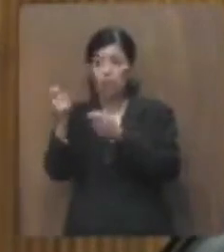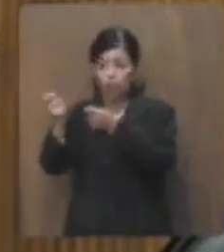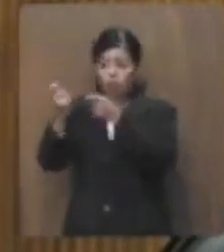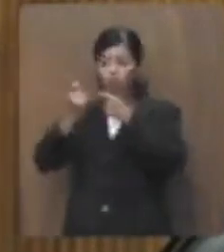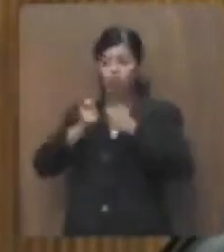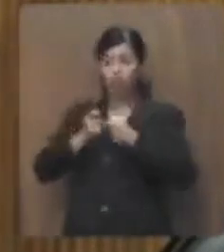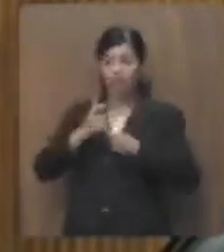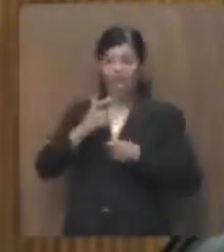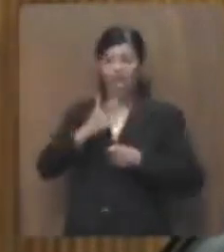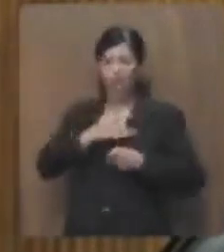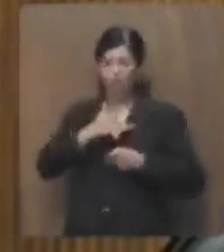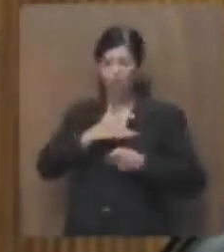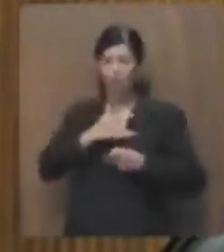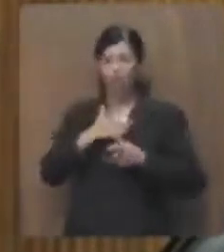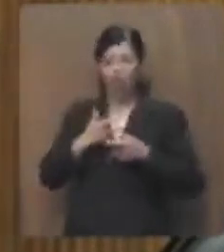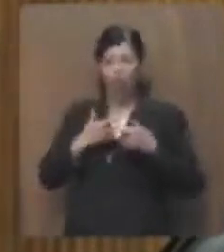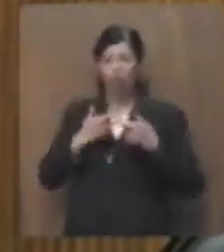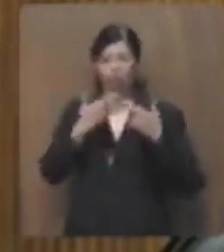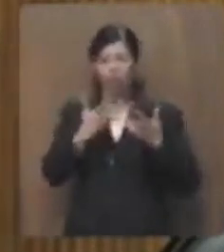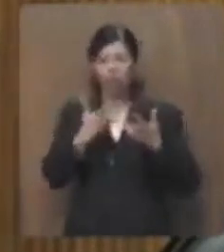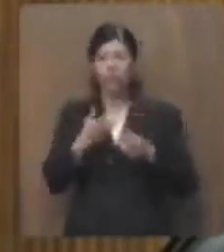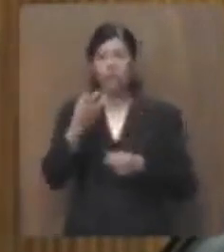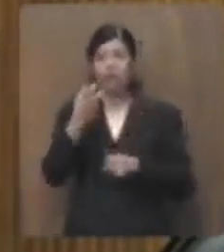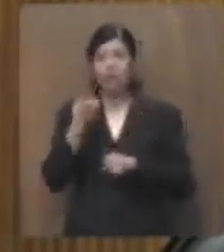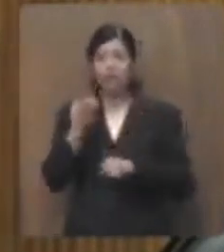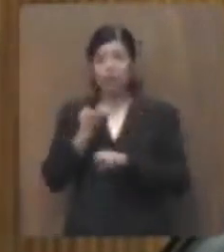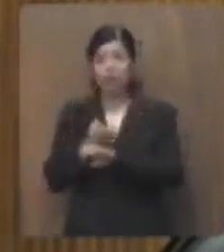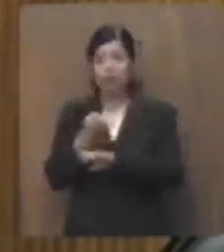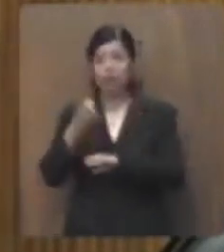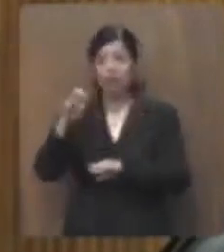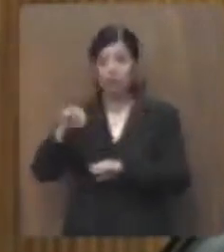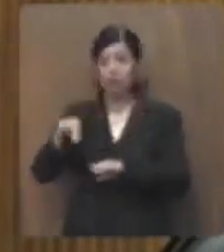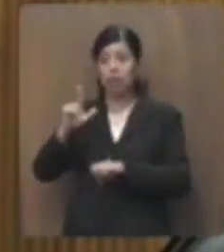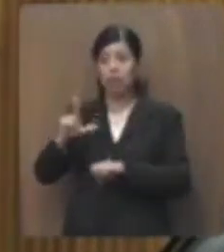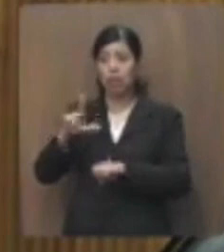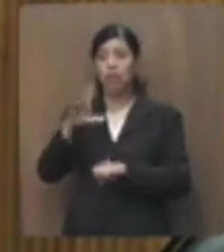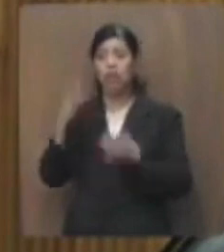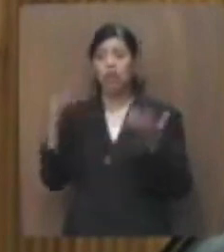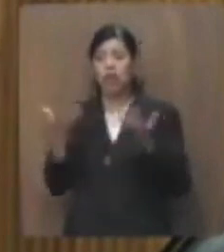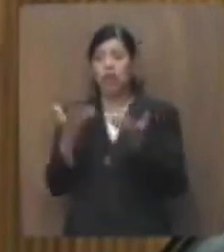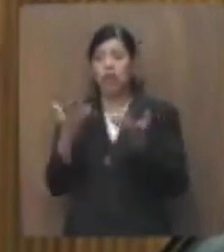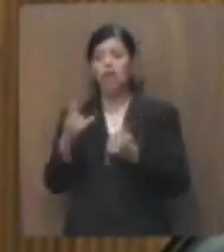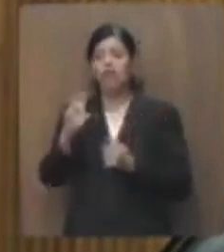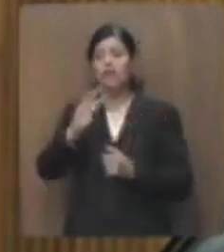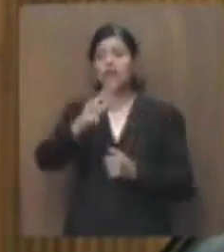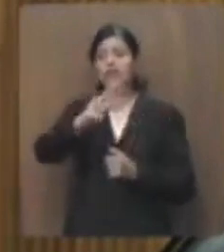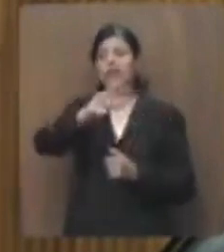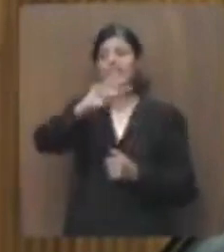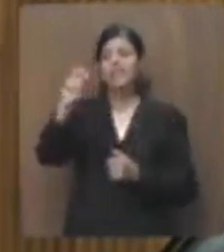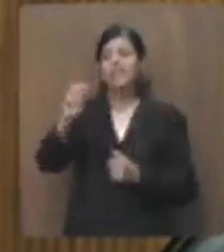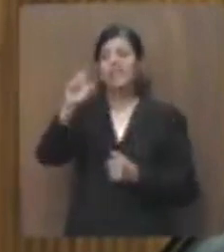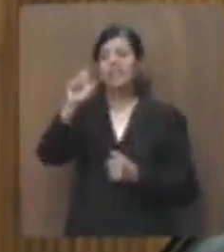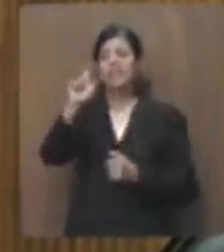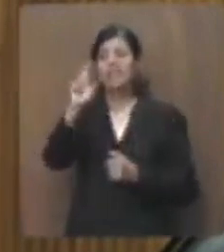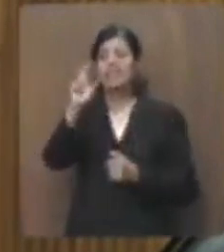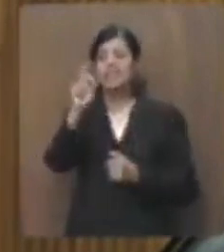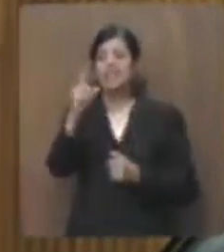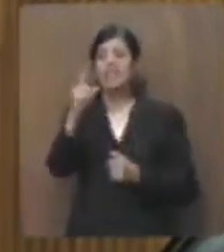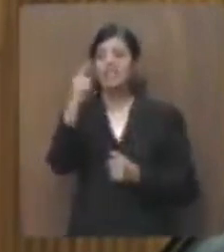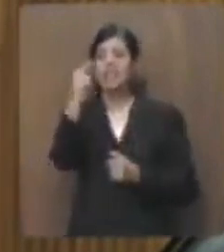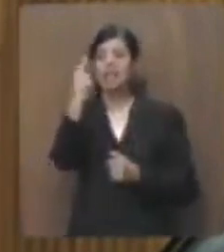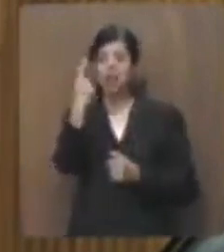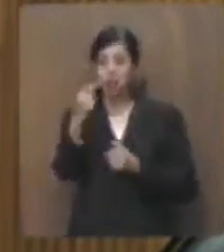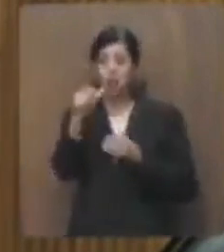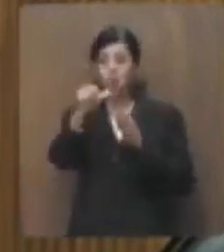el Instituto Mexicano del Seguro Social ha llevado a cabo 331 operaciones de trasplantes